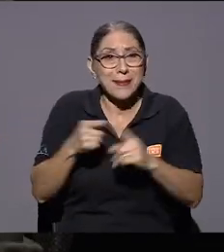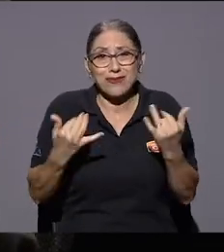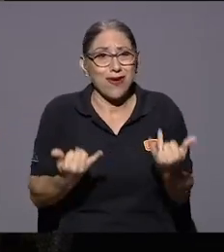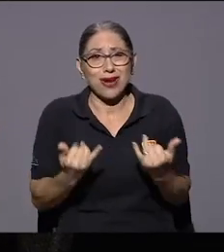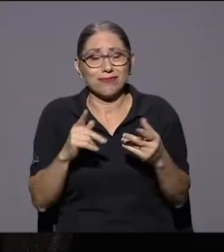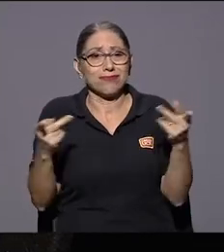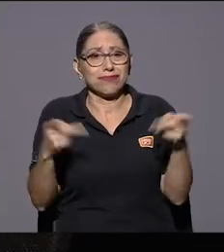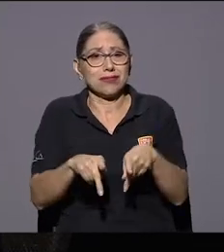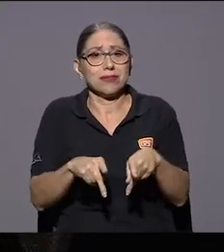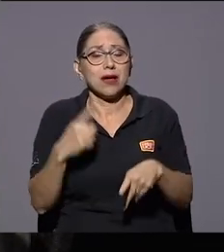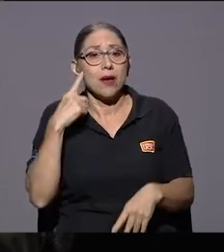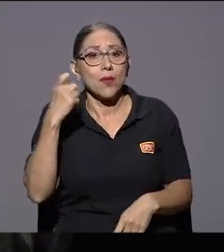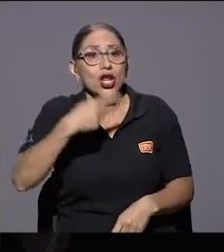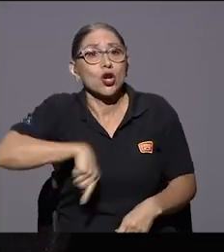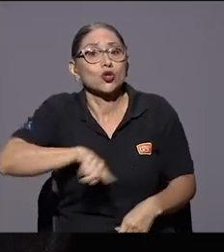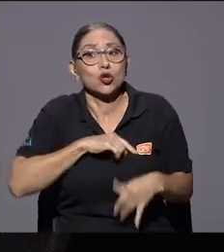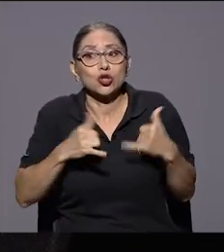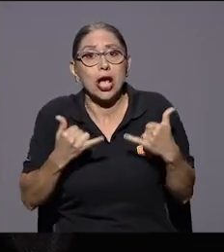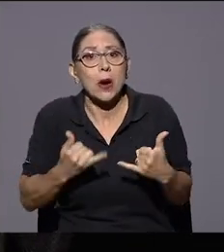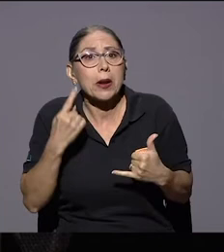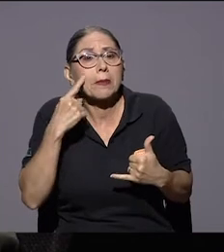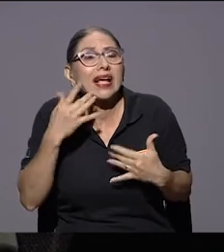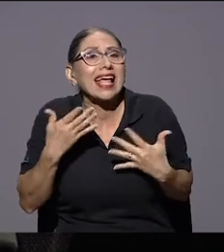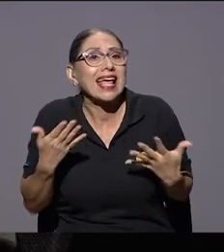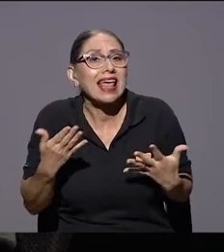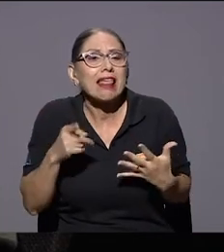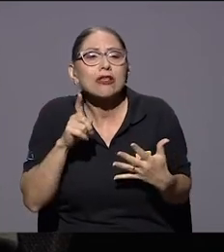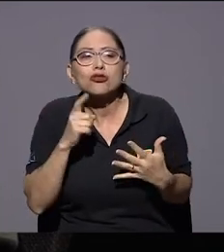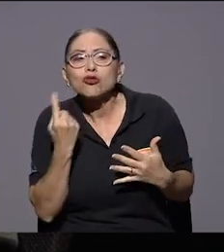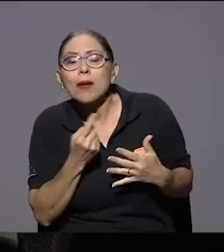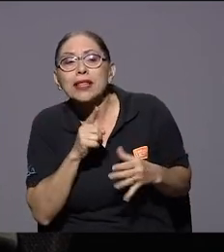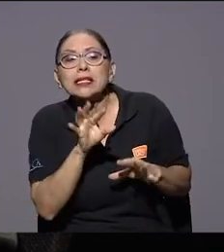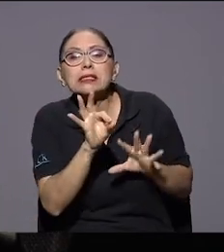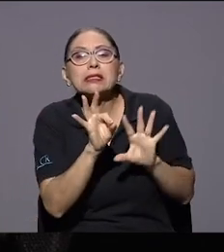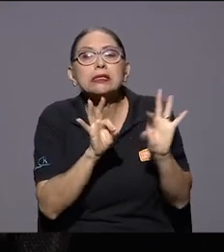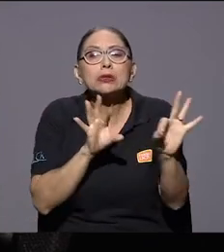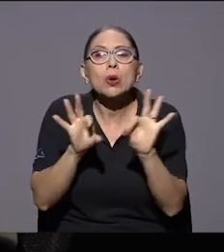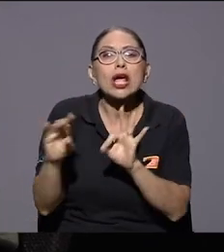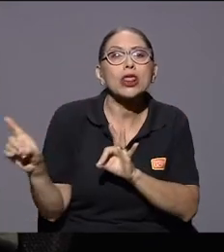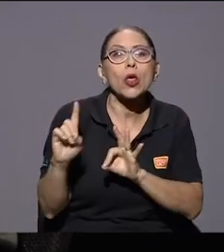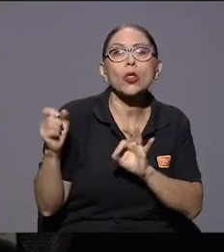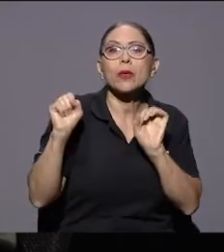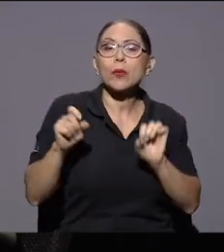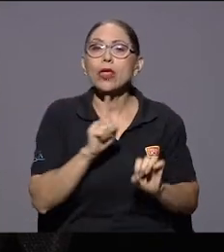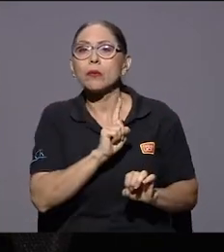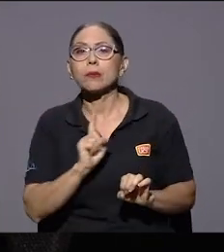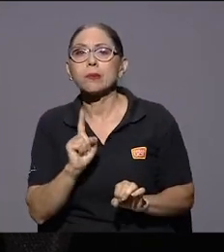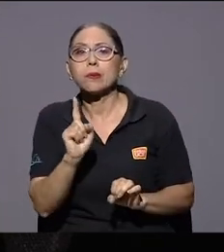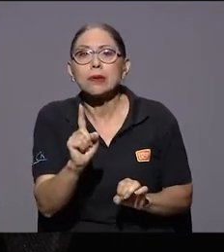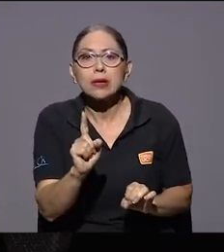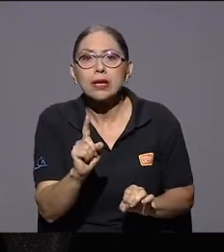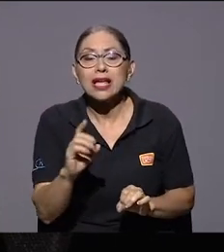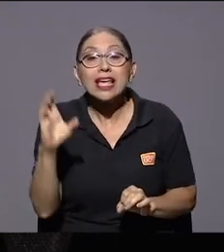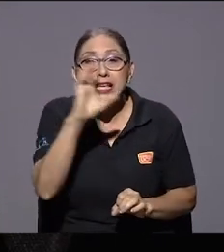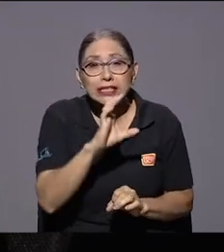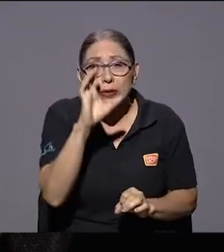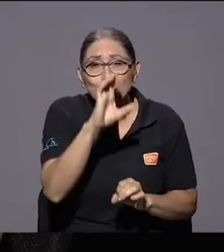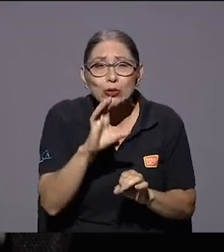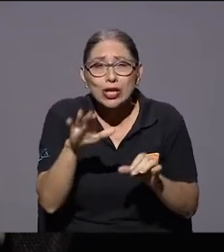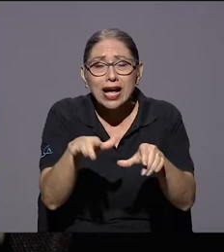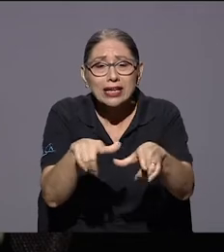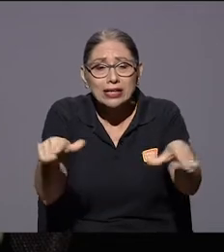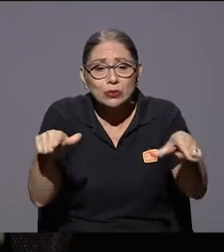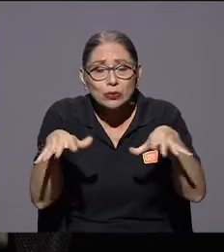estamos en condiciones de elegir en qué escenario, ¿verdad?, y se buscan escenarios sin representación ciudadana,